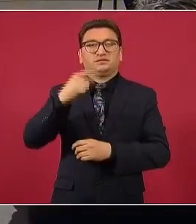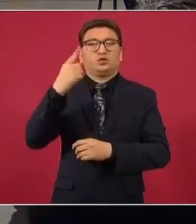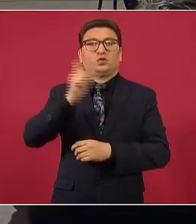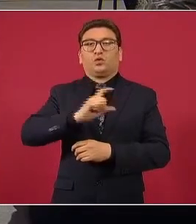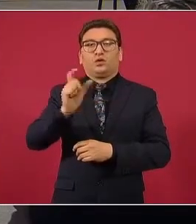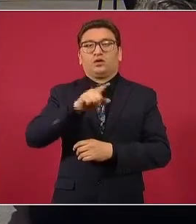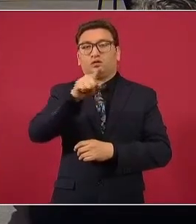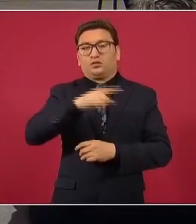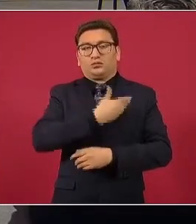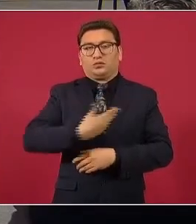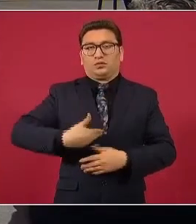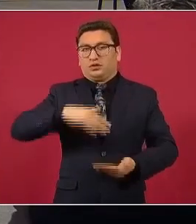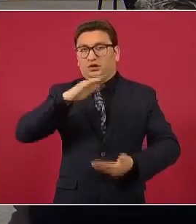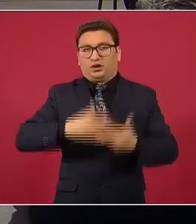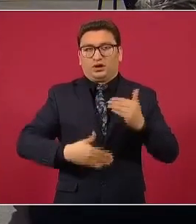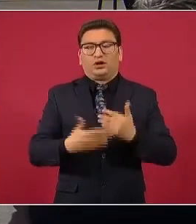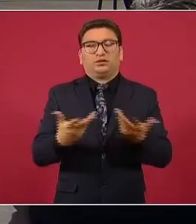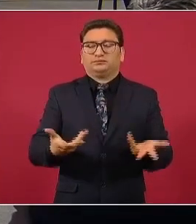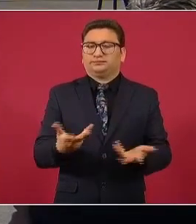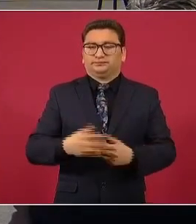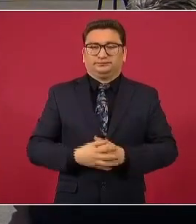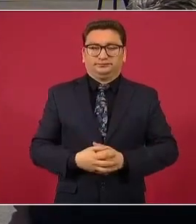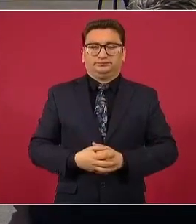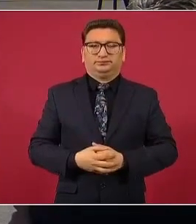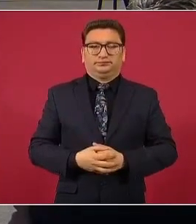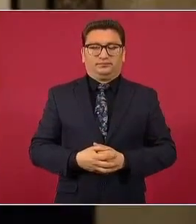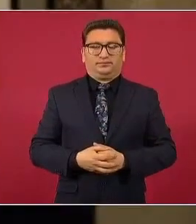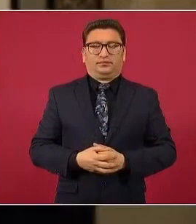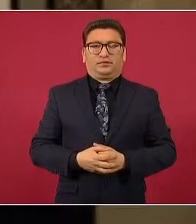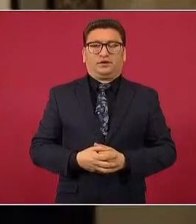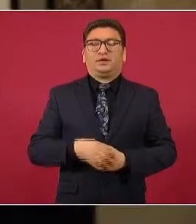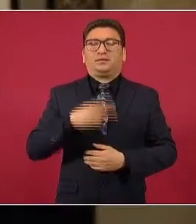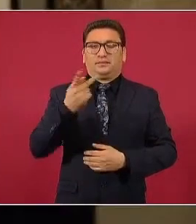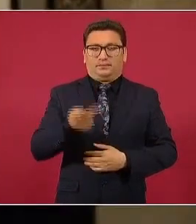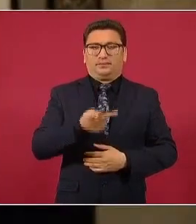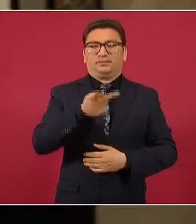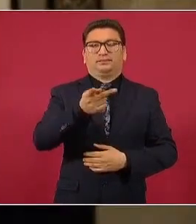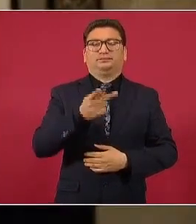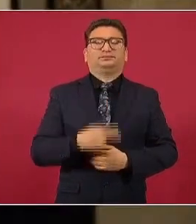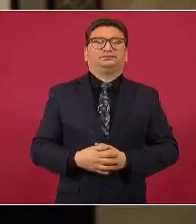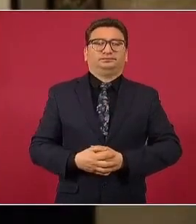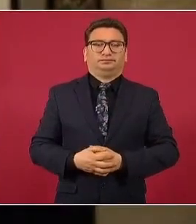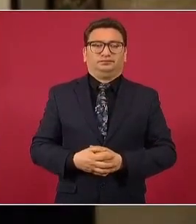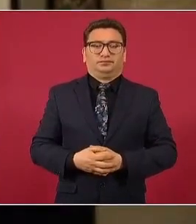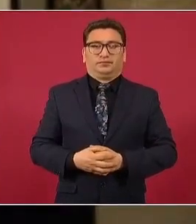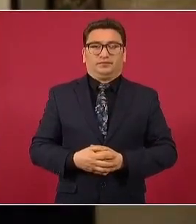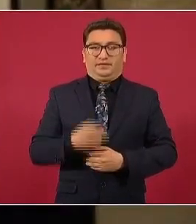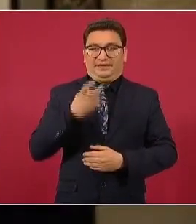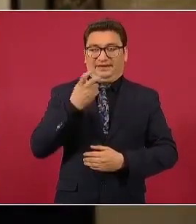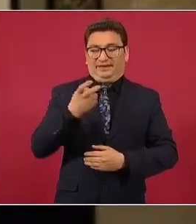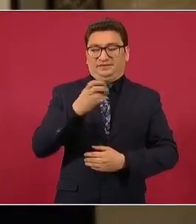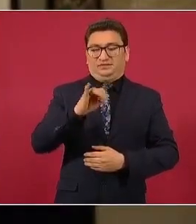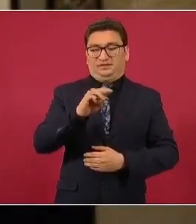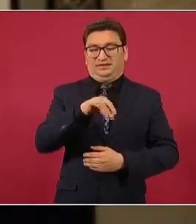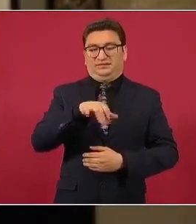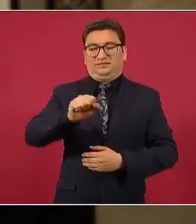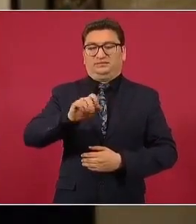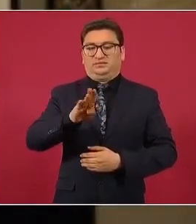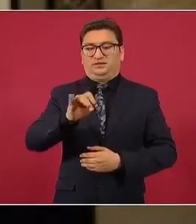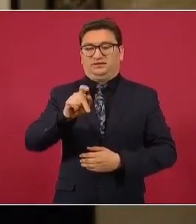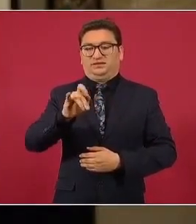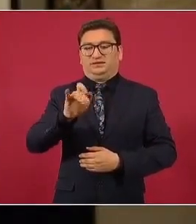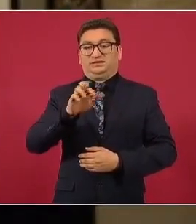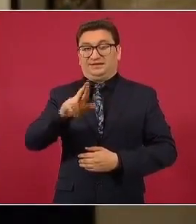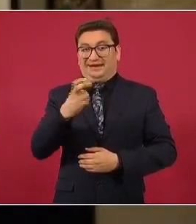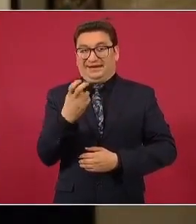de su sexenio. Y preguntarle si esta iniciativa de IMSS Bienestar sería